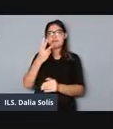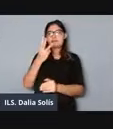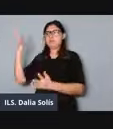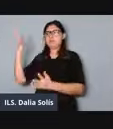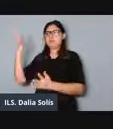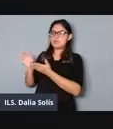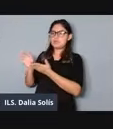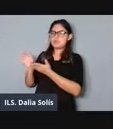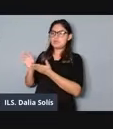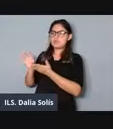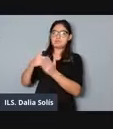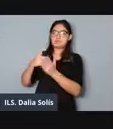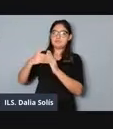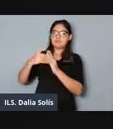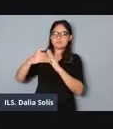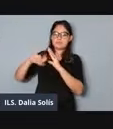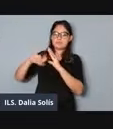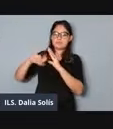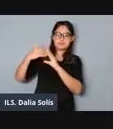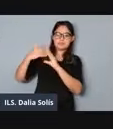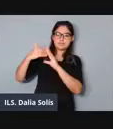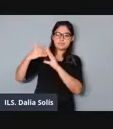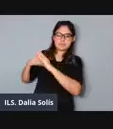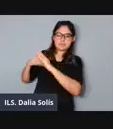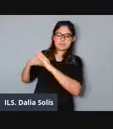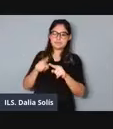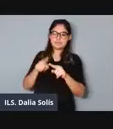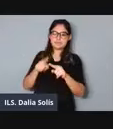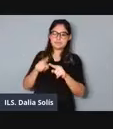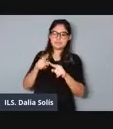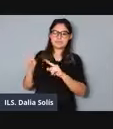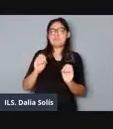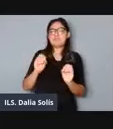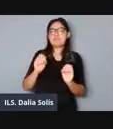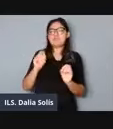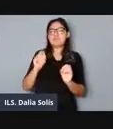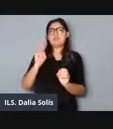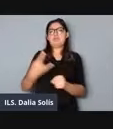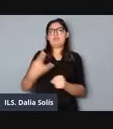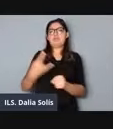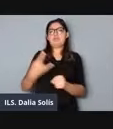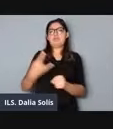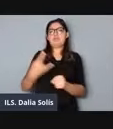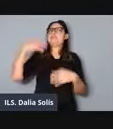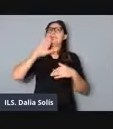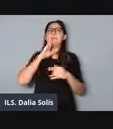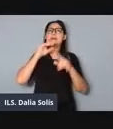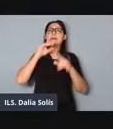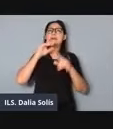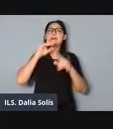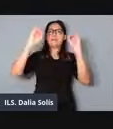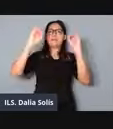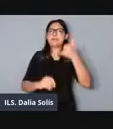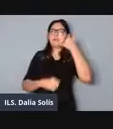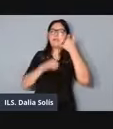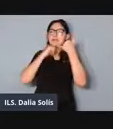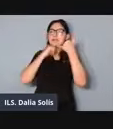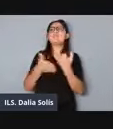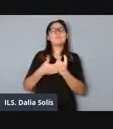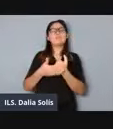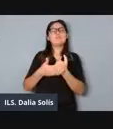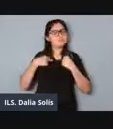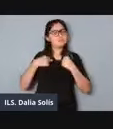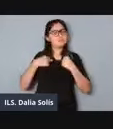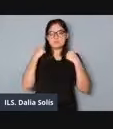hablarle a mi mamá, que no le hablo hace mucho, o a mi papá, o a mis hermanos, o a mis hermanas, o tal, y, ¿no?